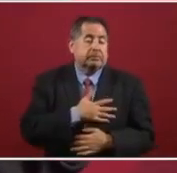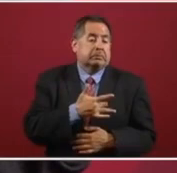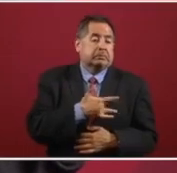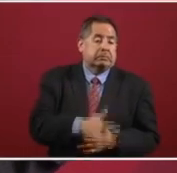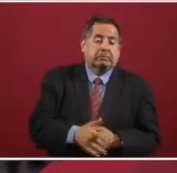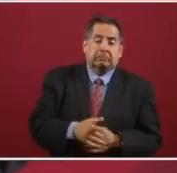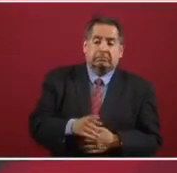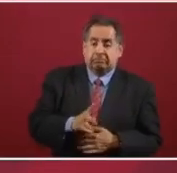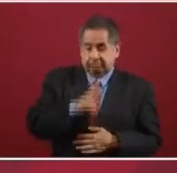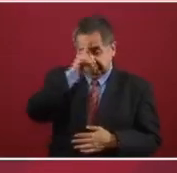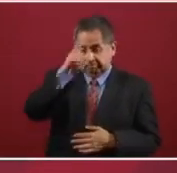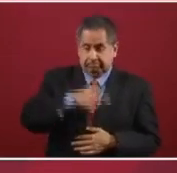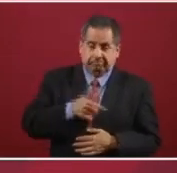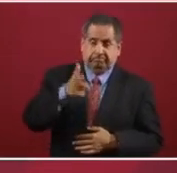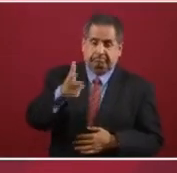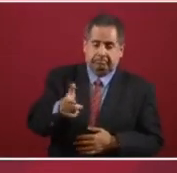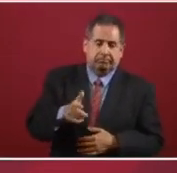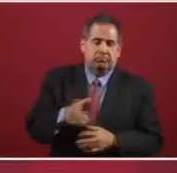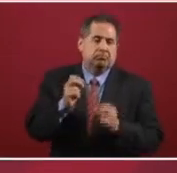robo, no,